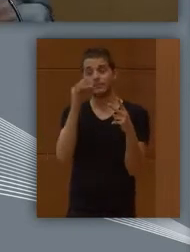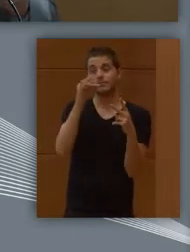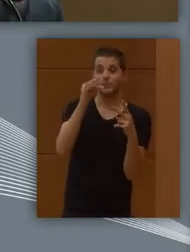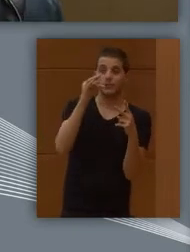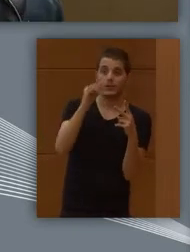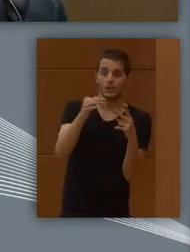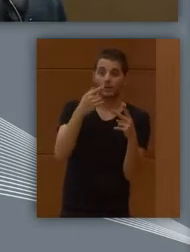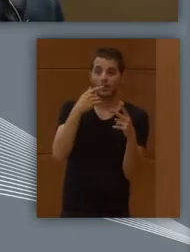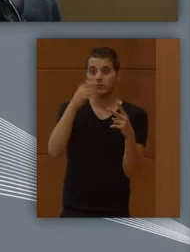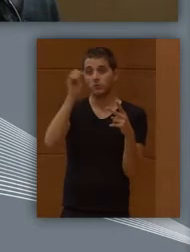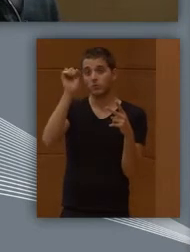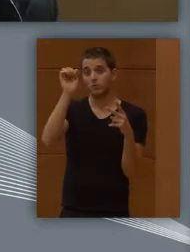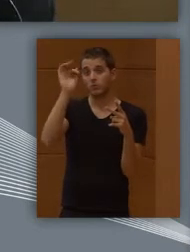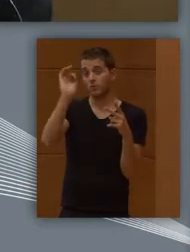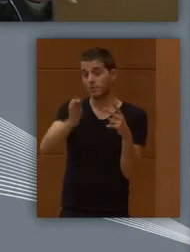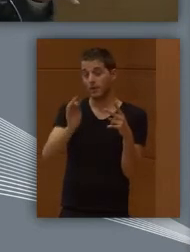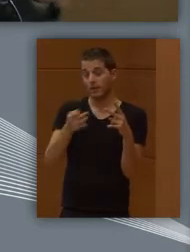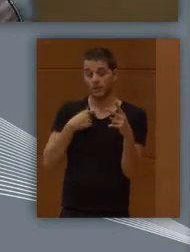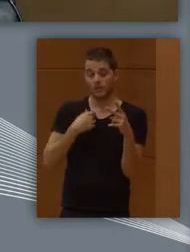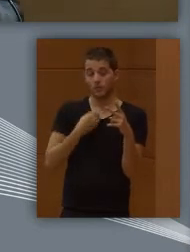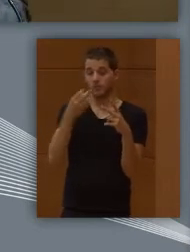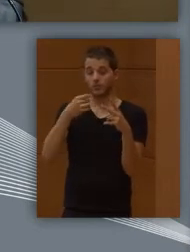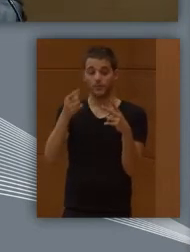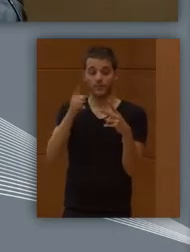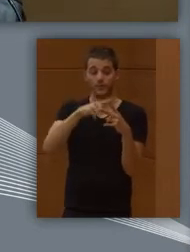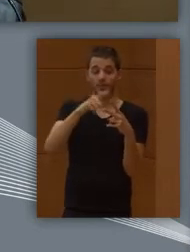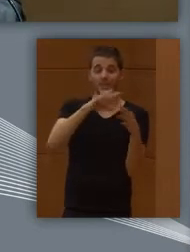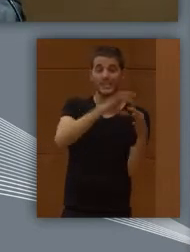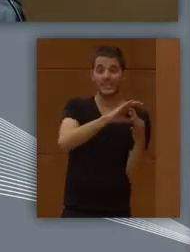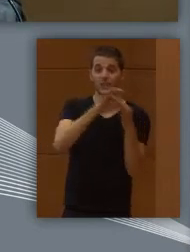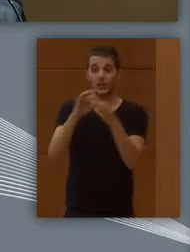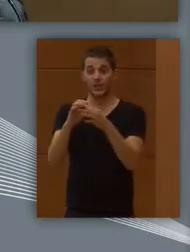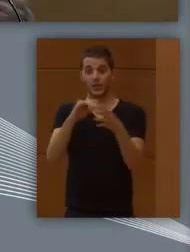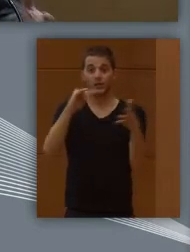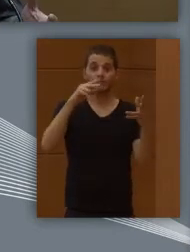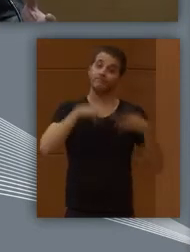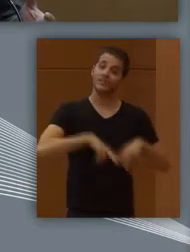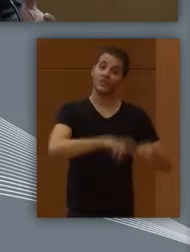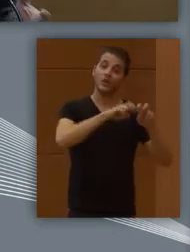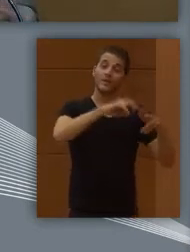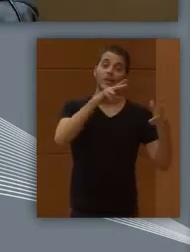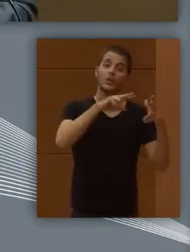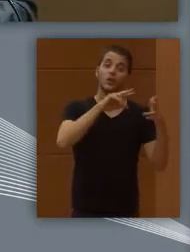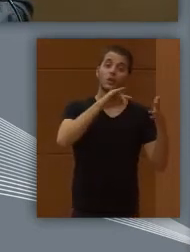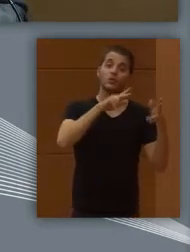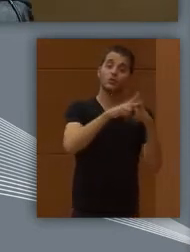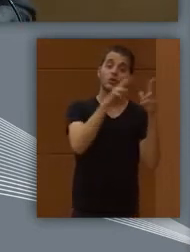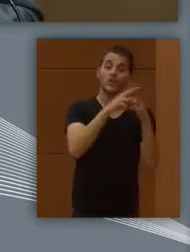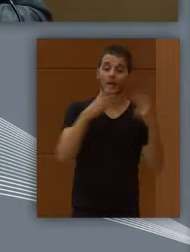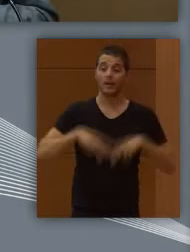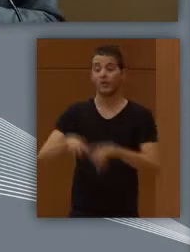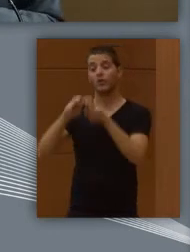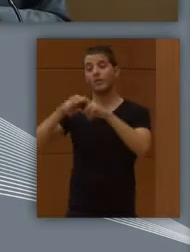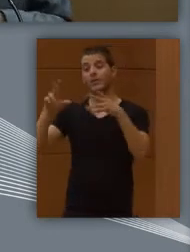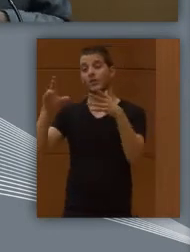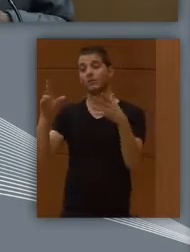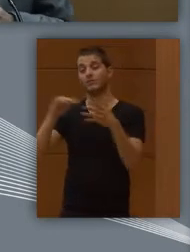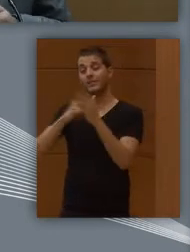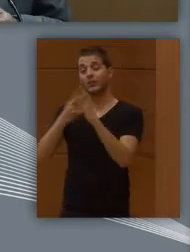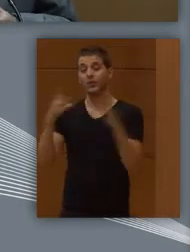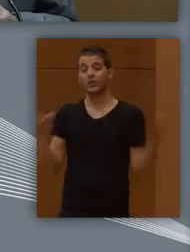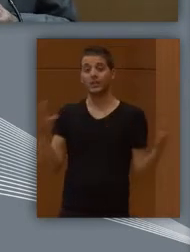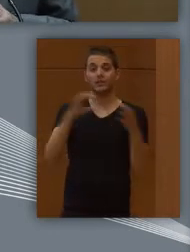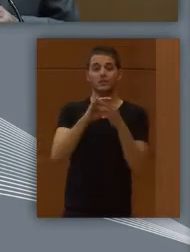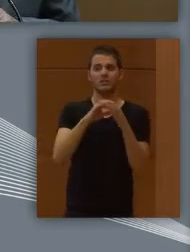que quería plantearles, la primera les dije que era en relación a innovación social, innovación tecnológica, ¿no? Bueno, ya